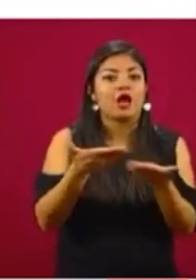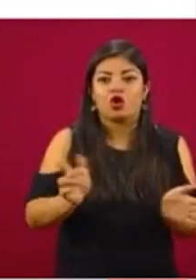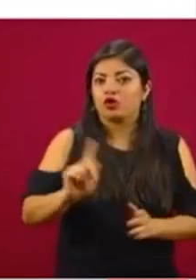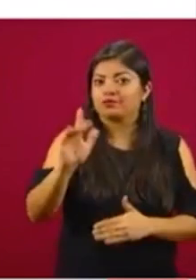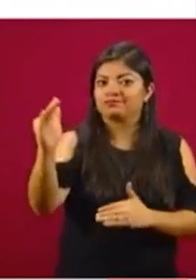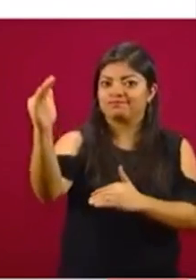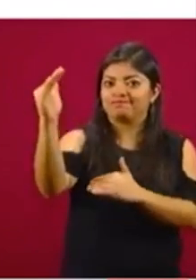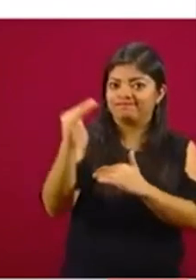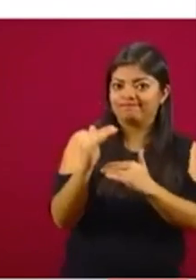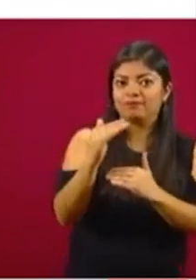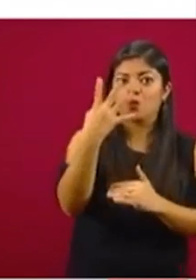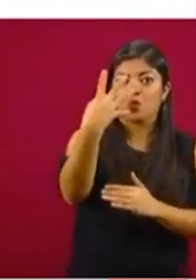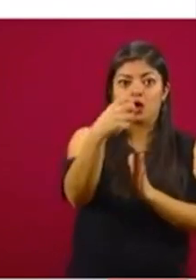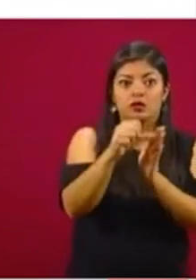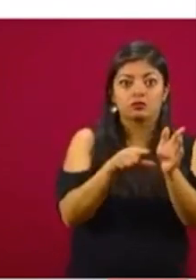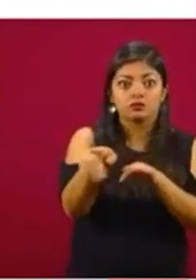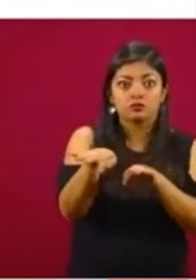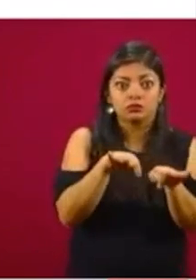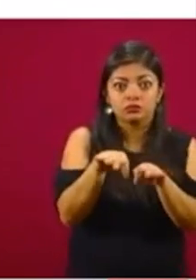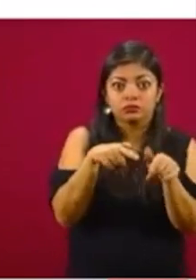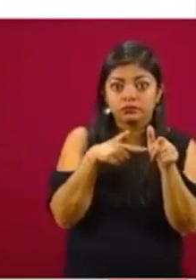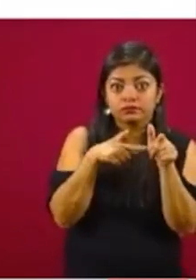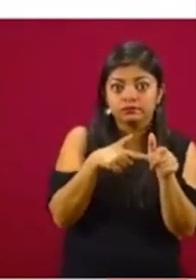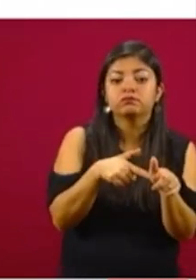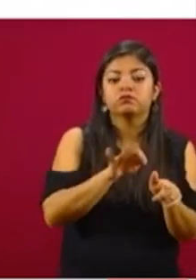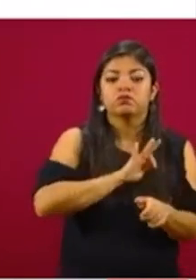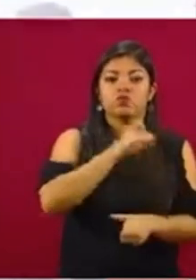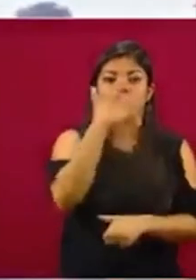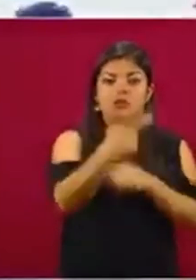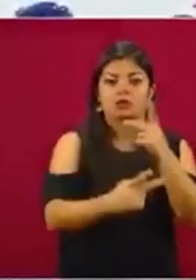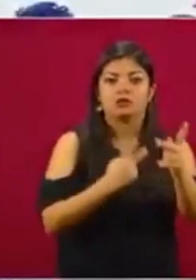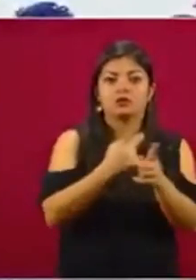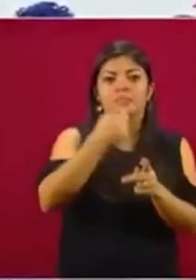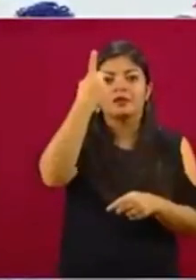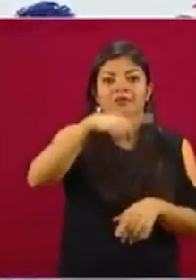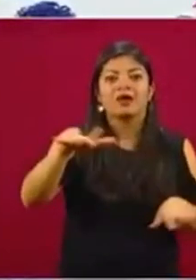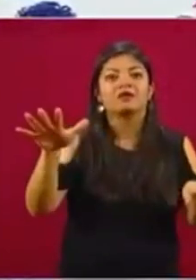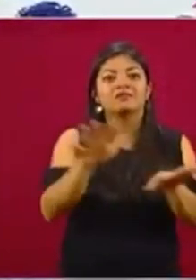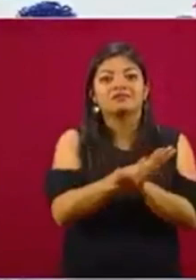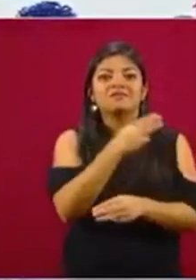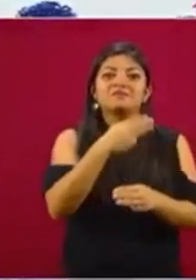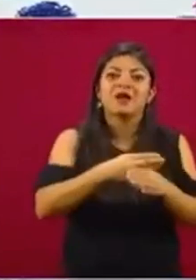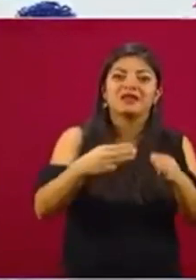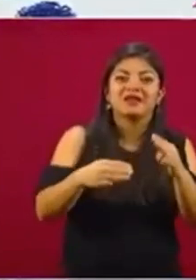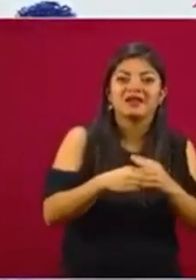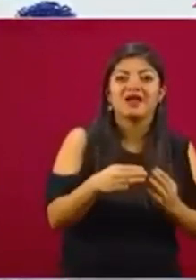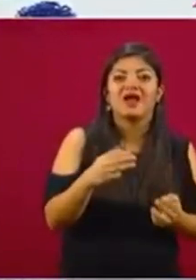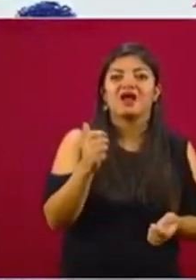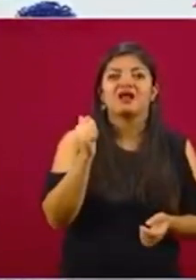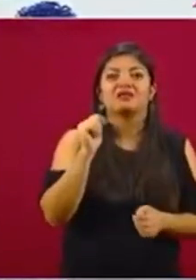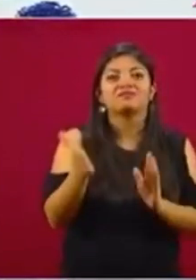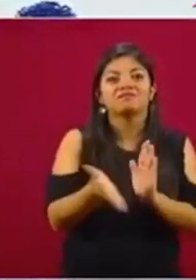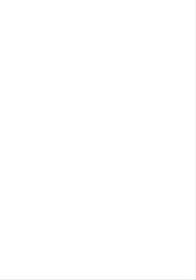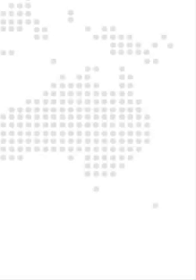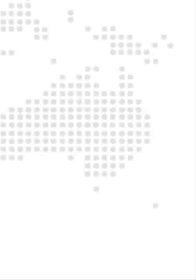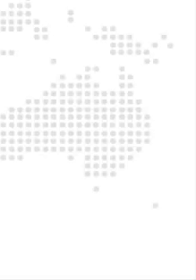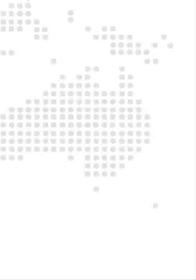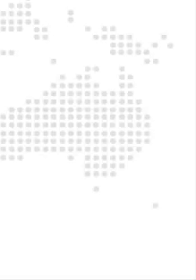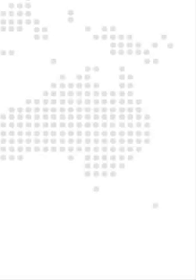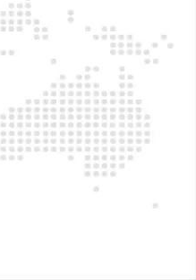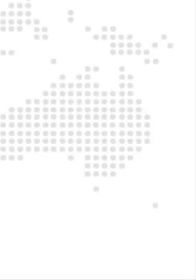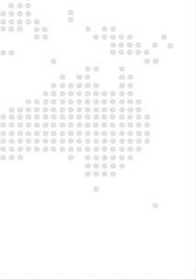4 meses de empleo pueden obtener este crédito para mejora, compra de materiales, equipo y pago de mano de obra.